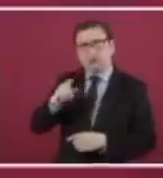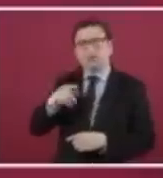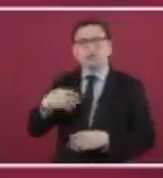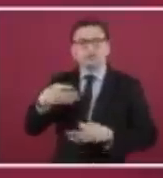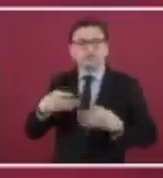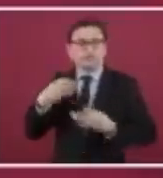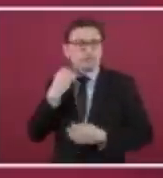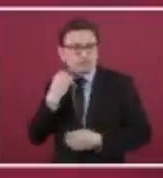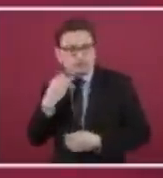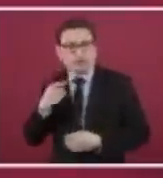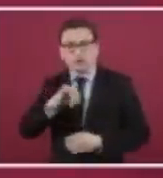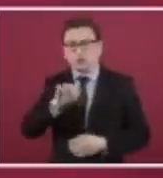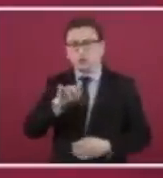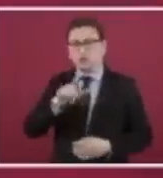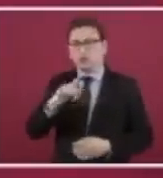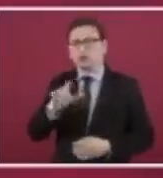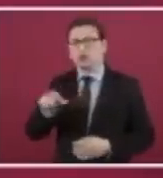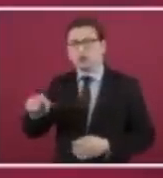que